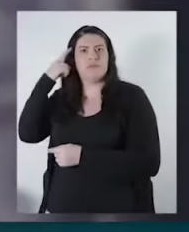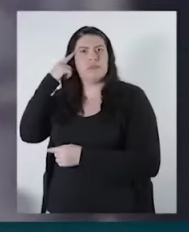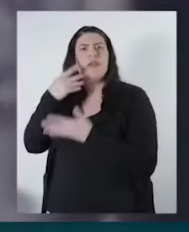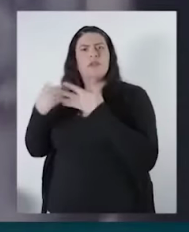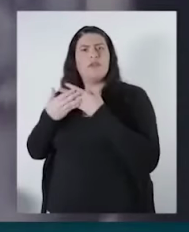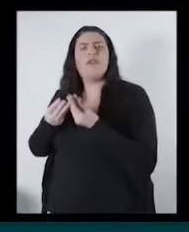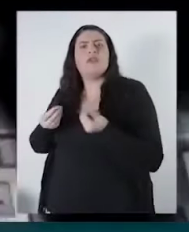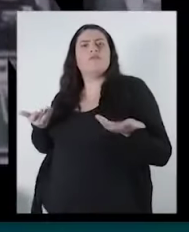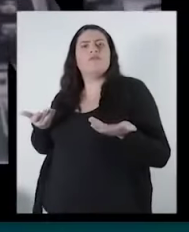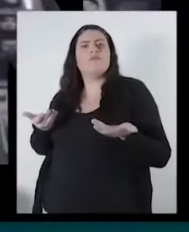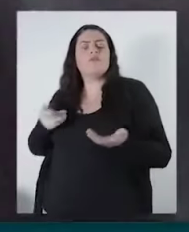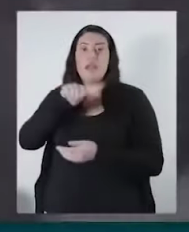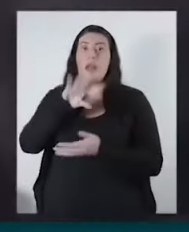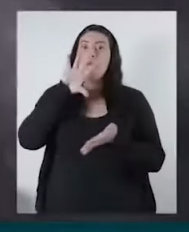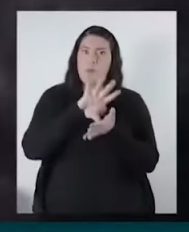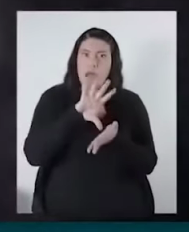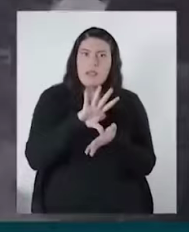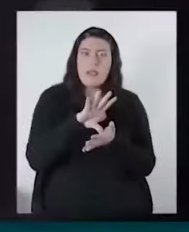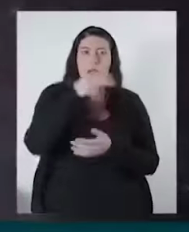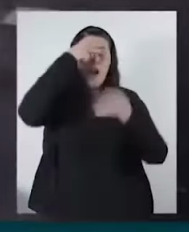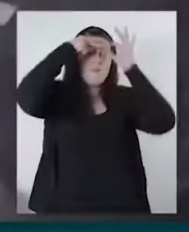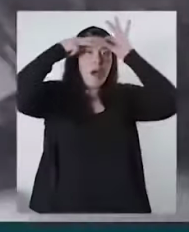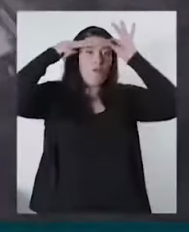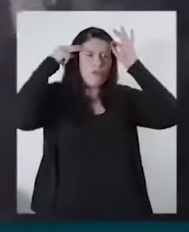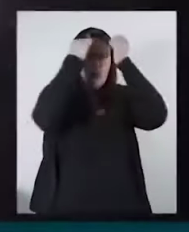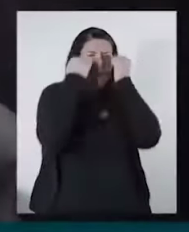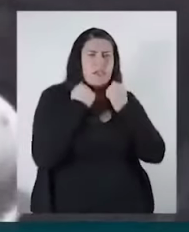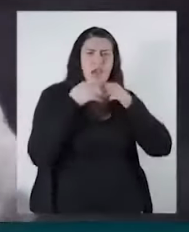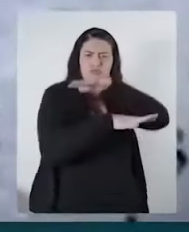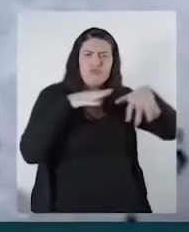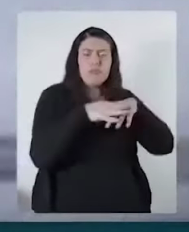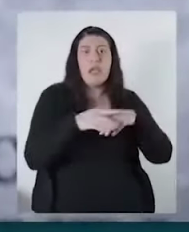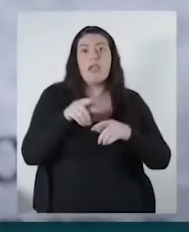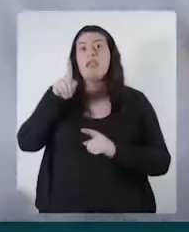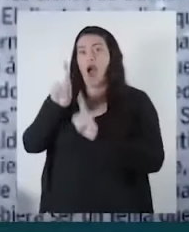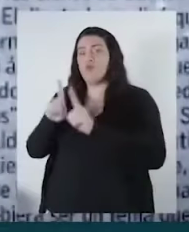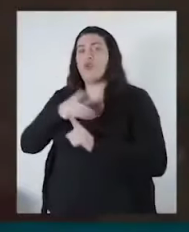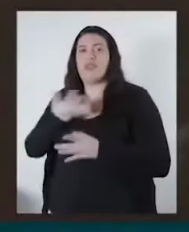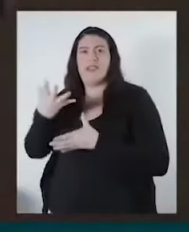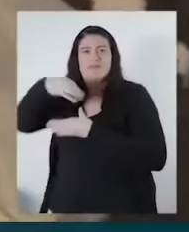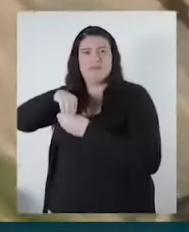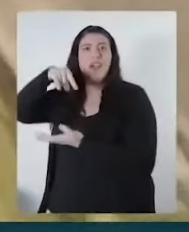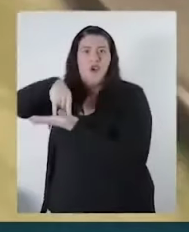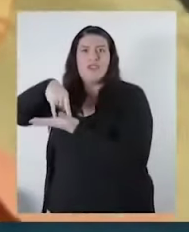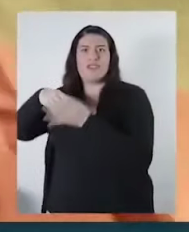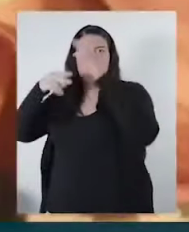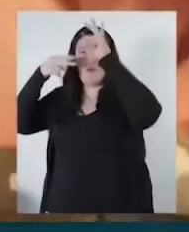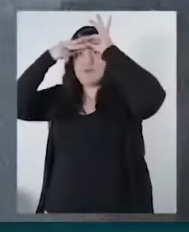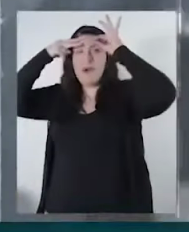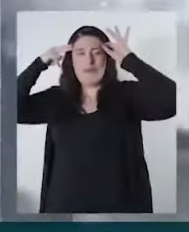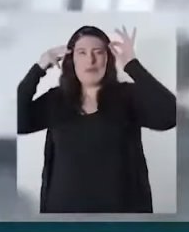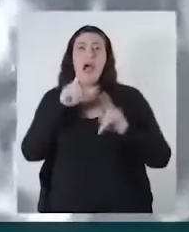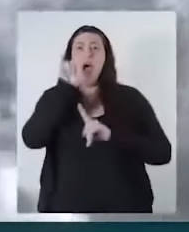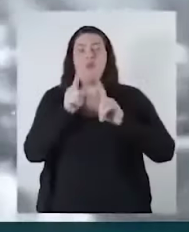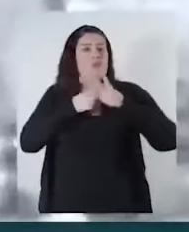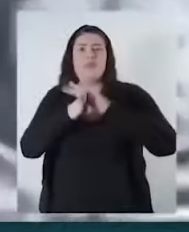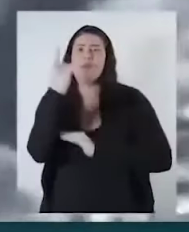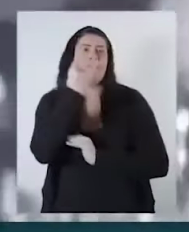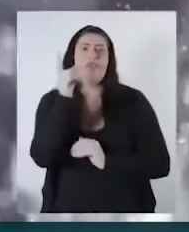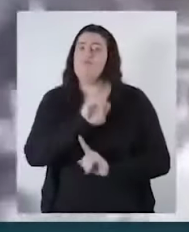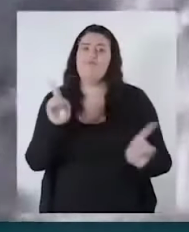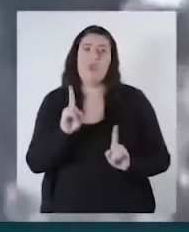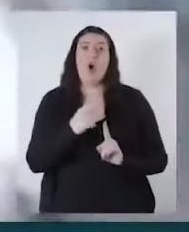de los que dicen donde están en el país de los que creen que el mapuche es terrorista tiene el que quiere al mapuche en el congreso vives en un país que no llega